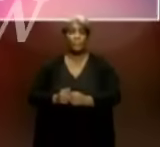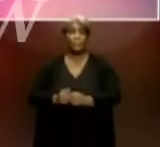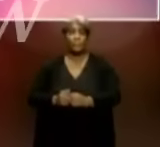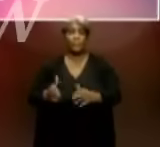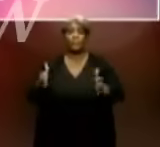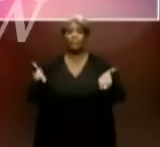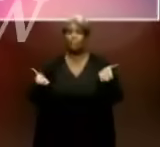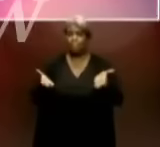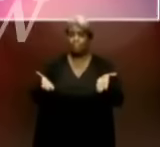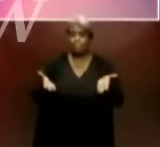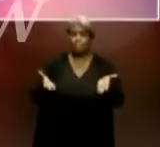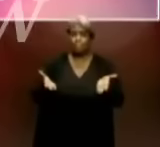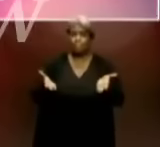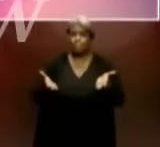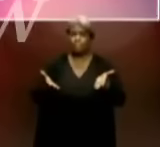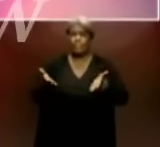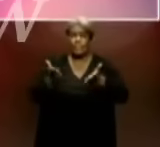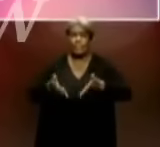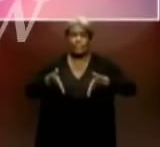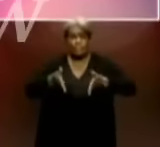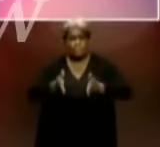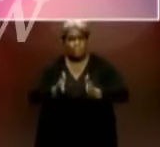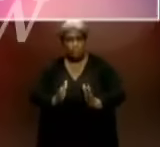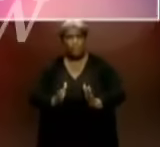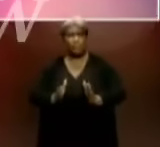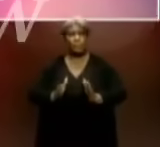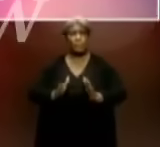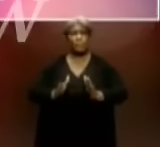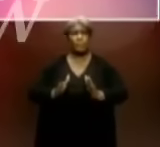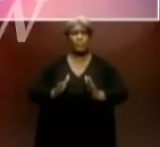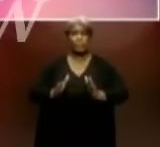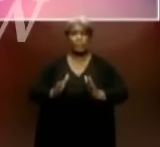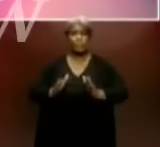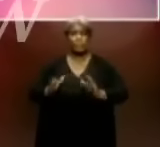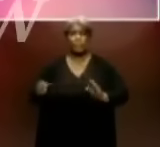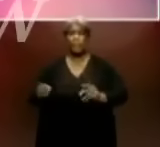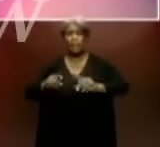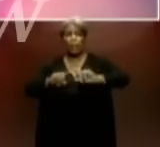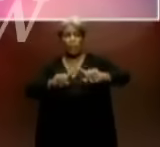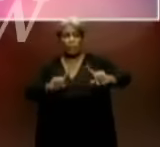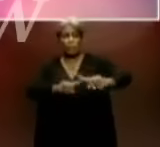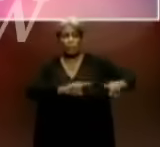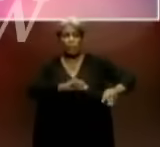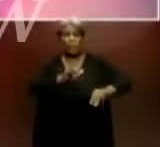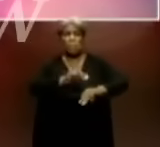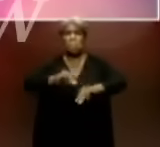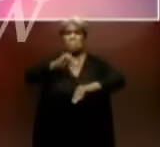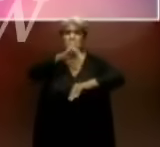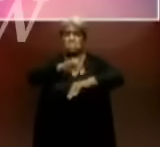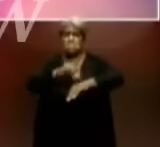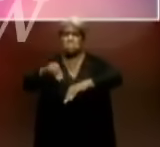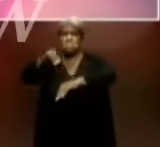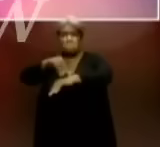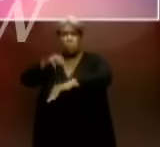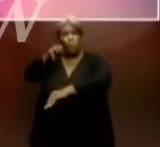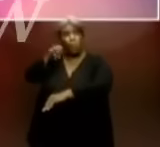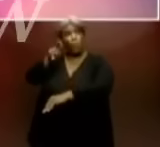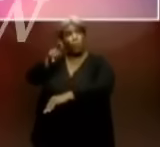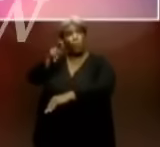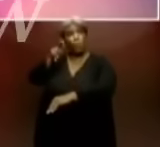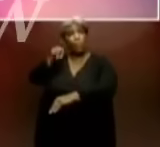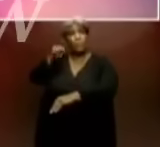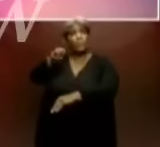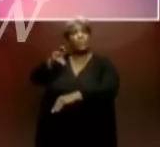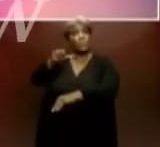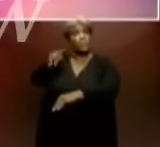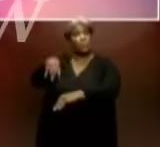para que pueda tener presencia, por lo menos en los municipios cabeceras de las provincias. Ese es nuestro objetivo y vamos a